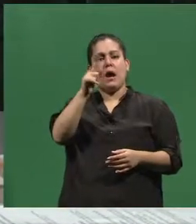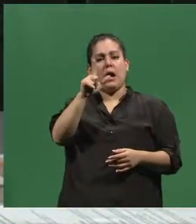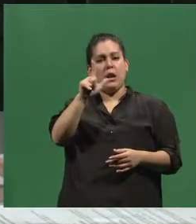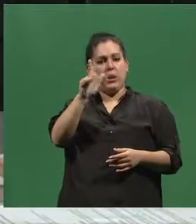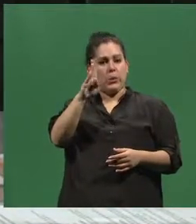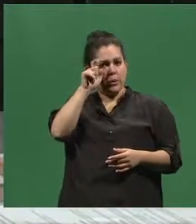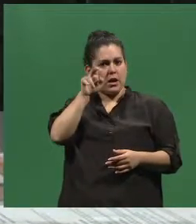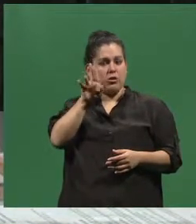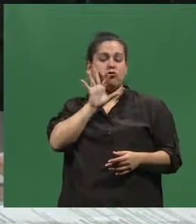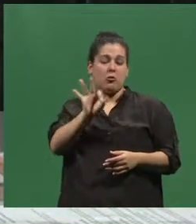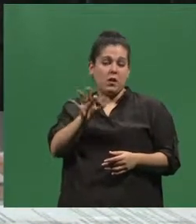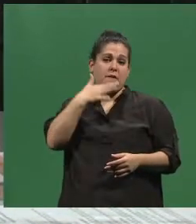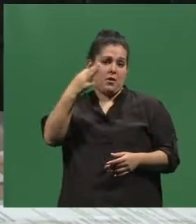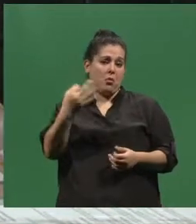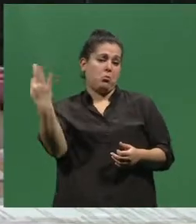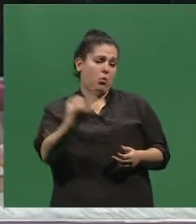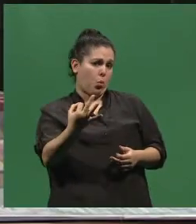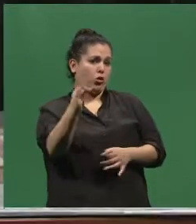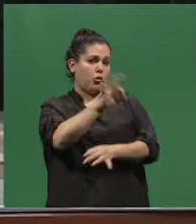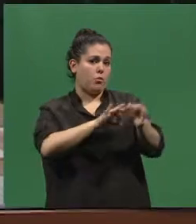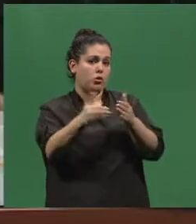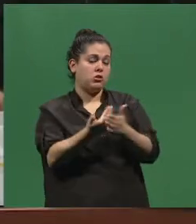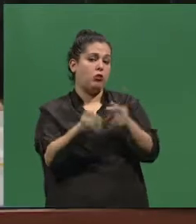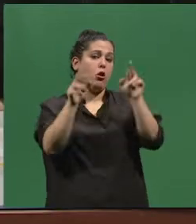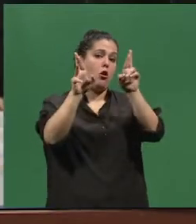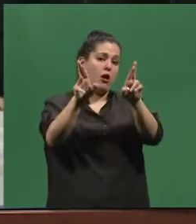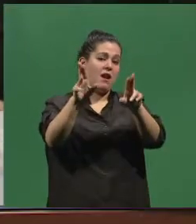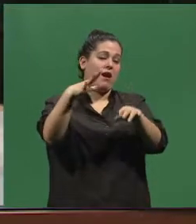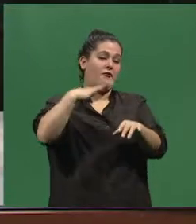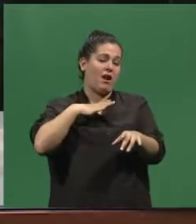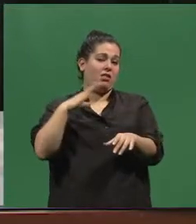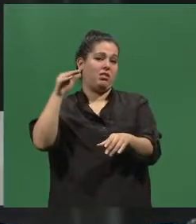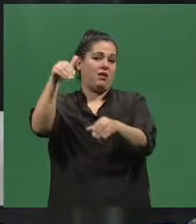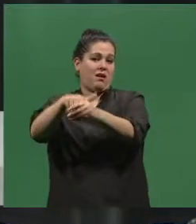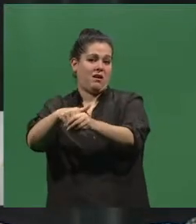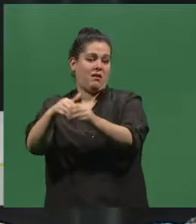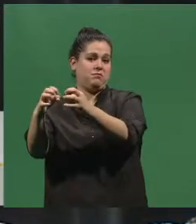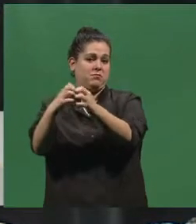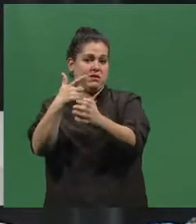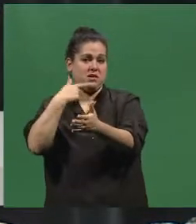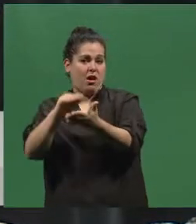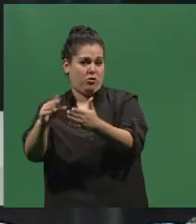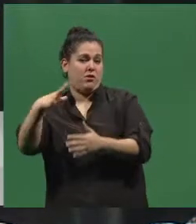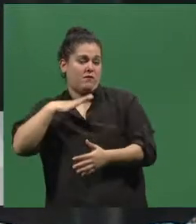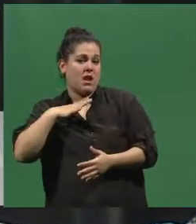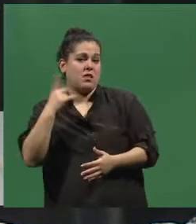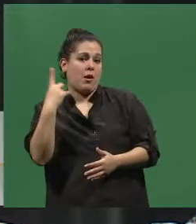ojalá tenga la sanción que le faltó, la media sanción que le faltó. Y desde el punto de